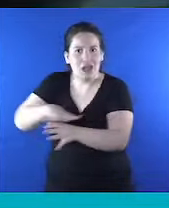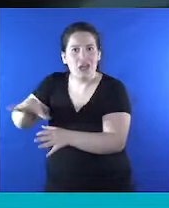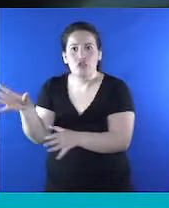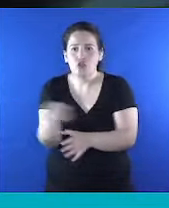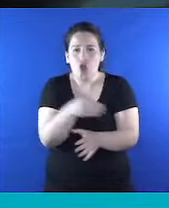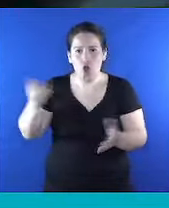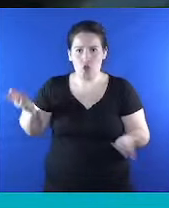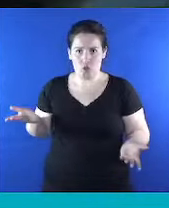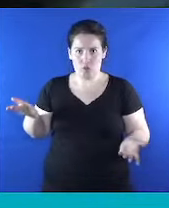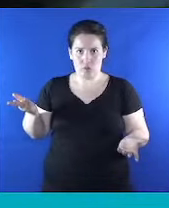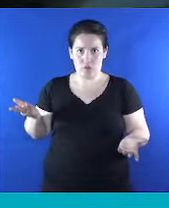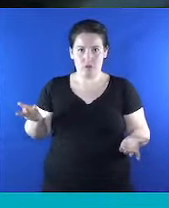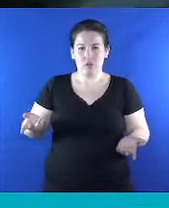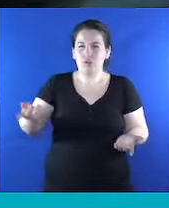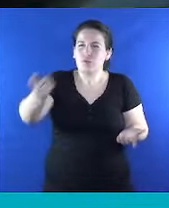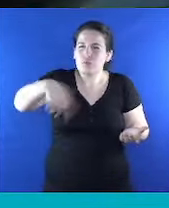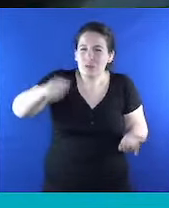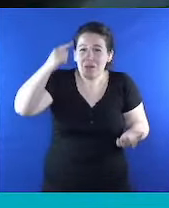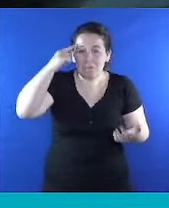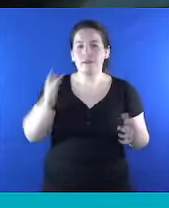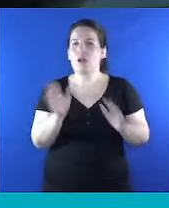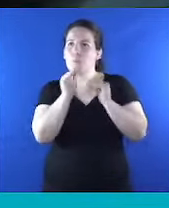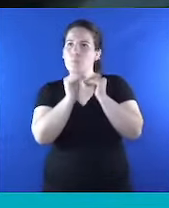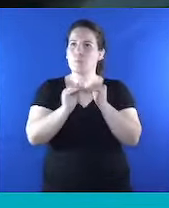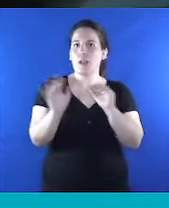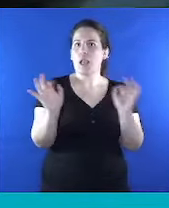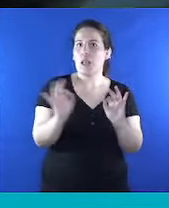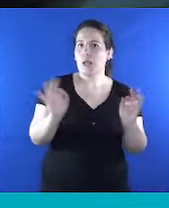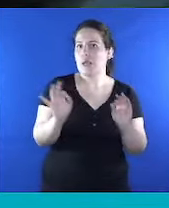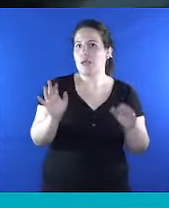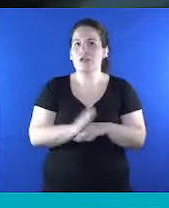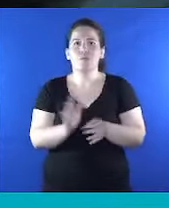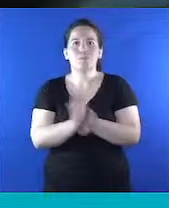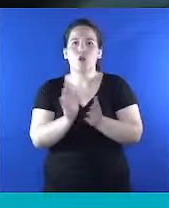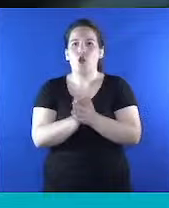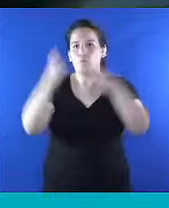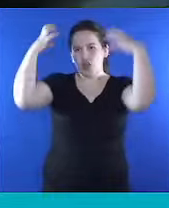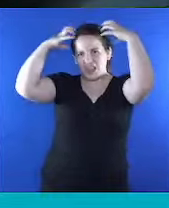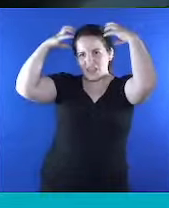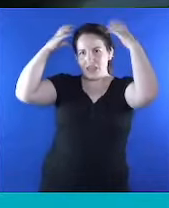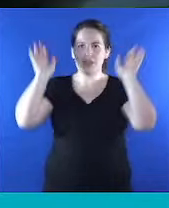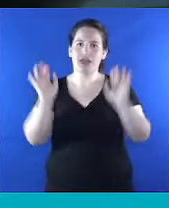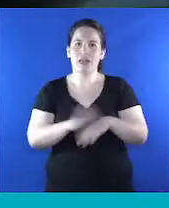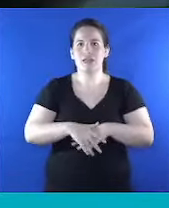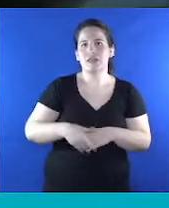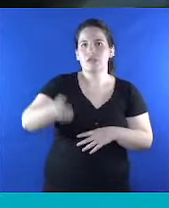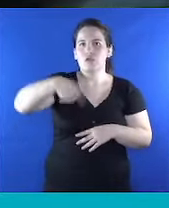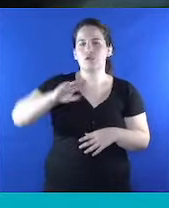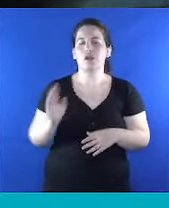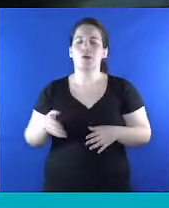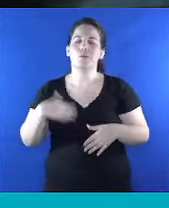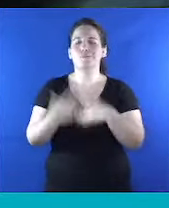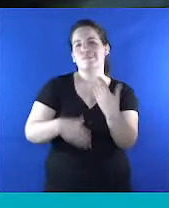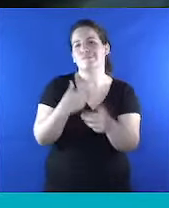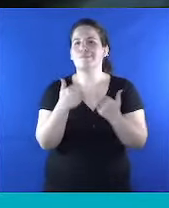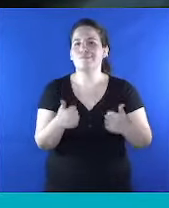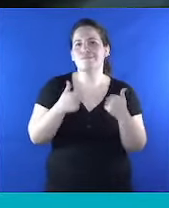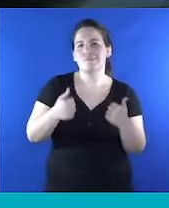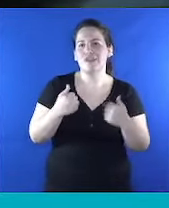agrediendo de verdad creen que no pasa nada y que esto es Disney y que ustedes la llevan de Taco y que todo esto